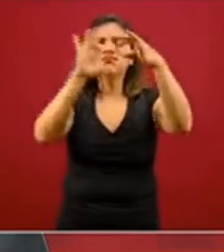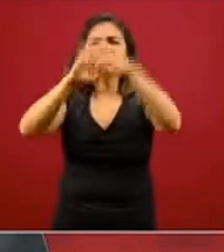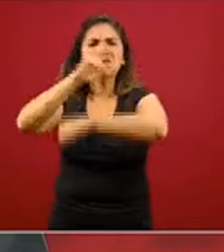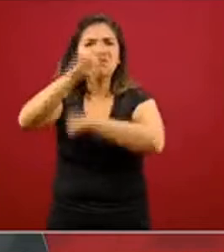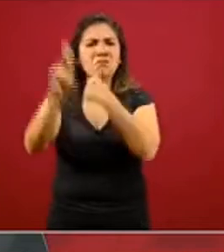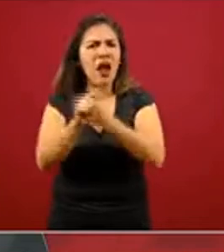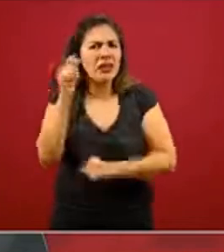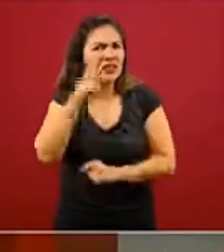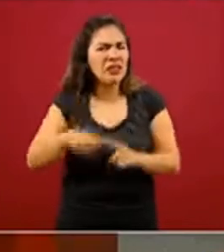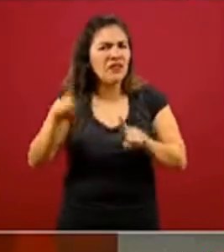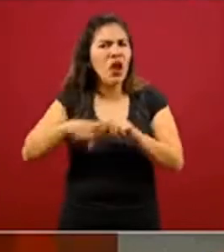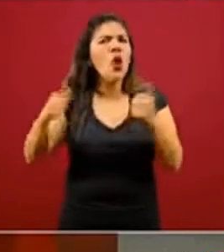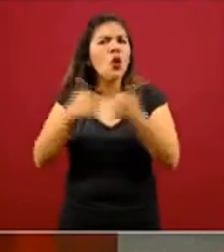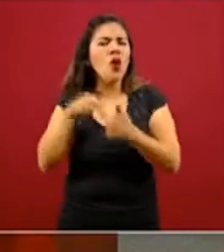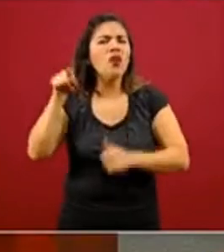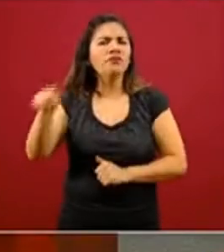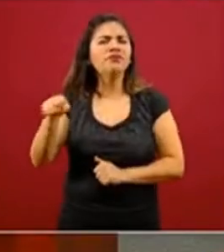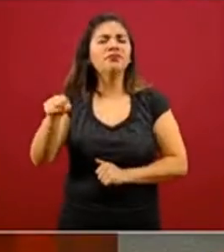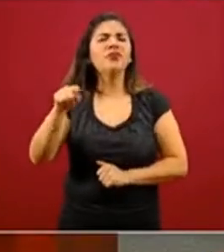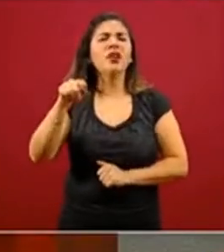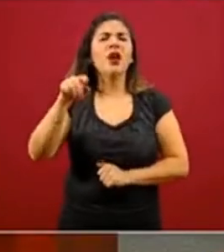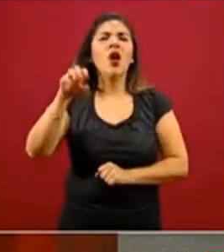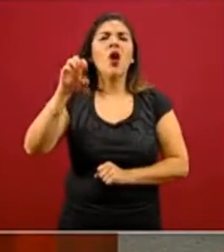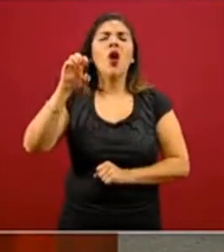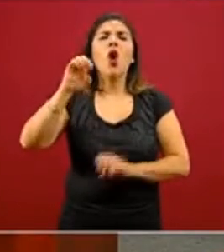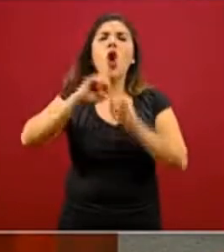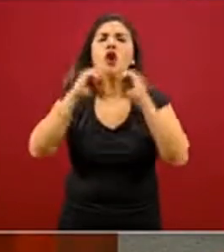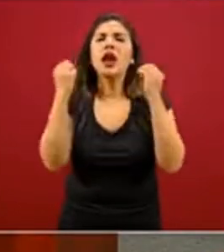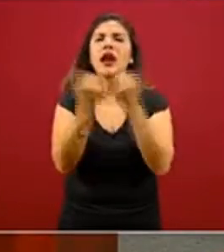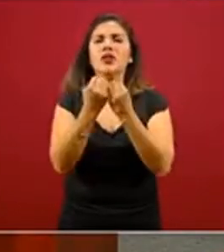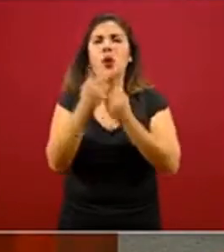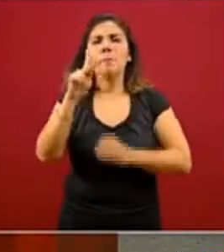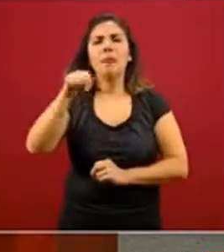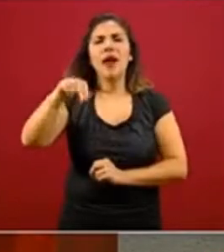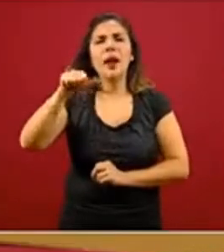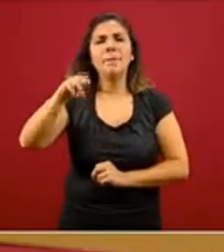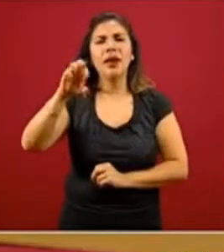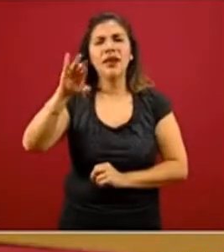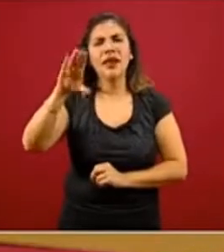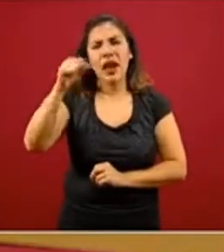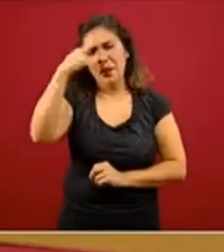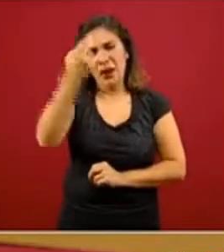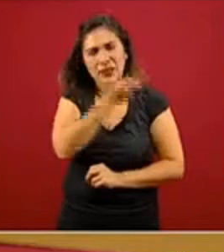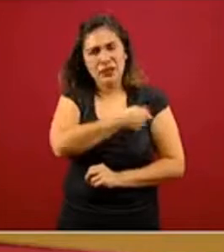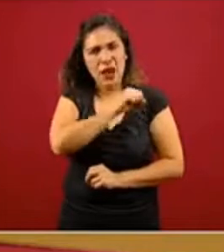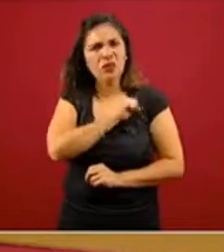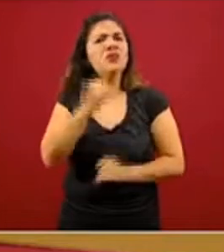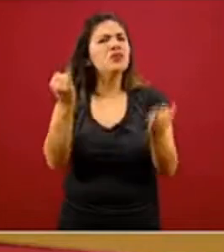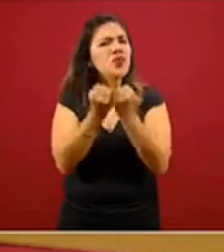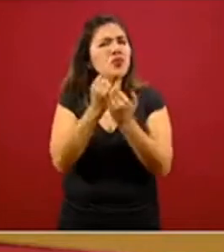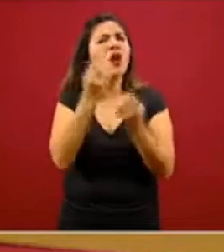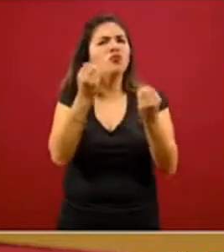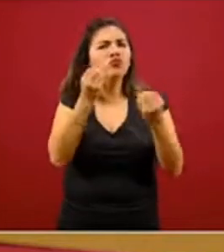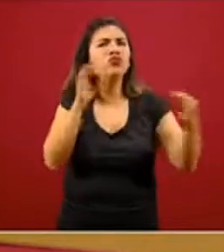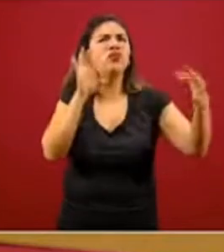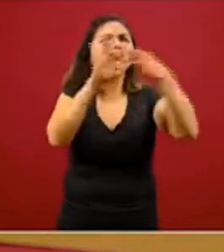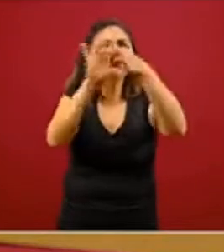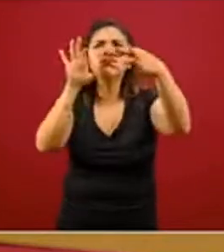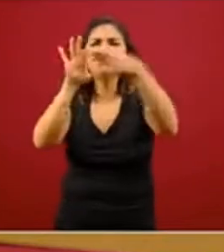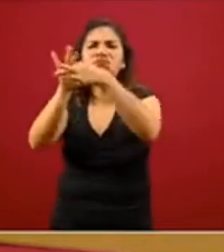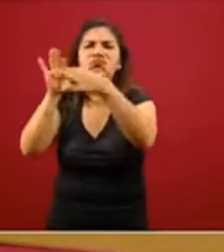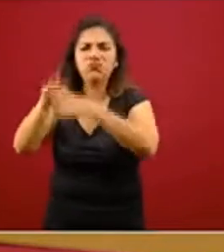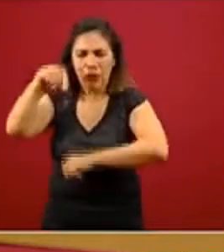de la Organización Panamericana de la Salud también el gobierno ha tenido múltiples relaciones de colaboración en